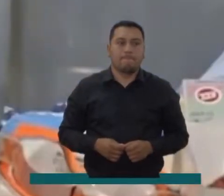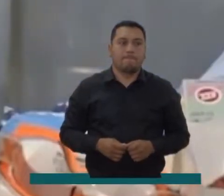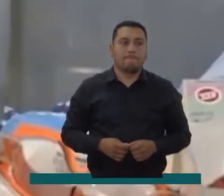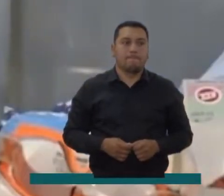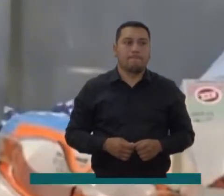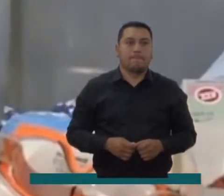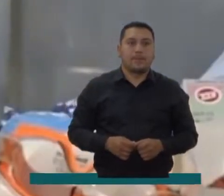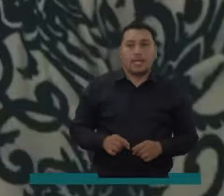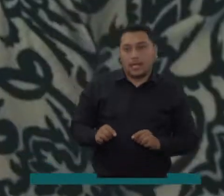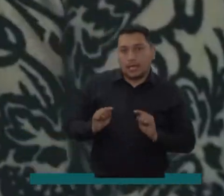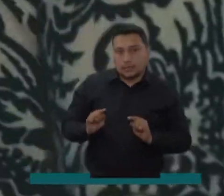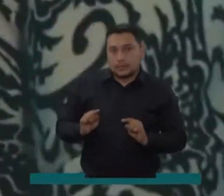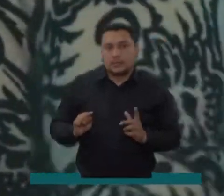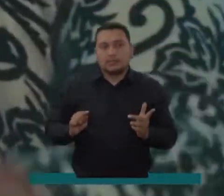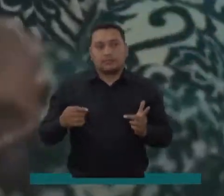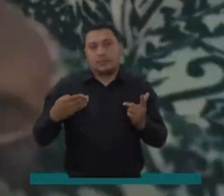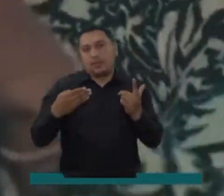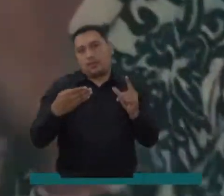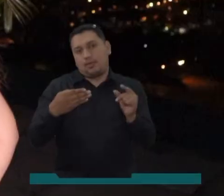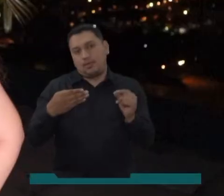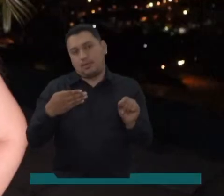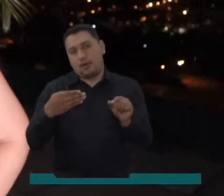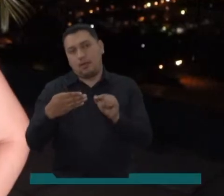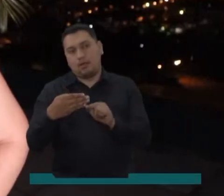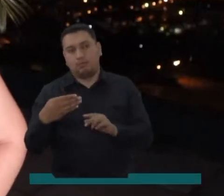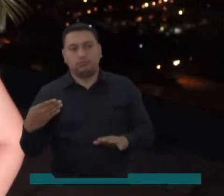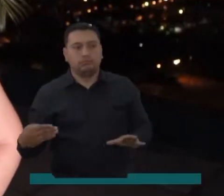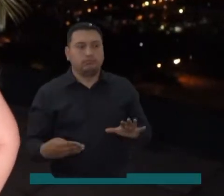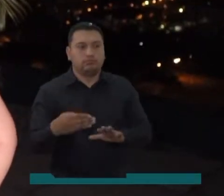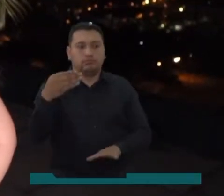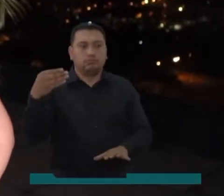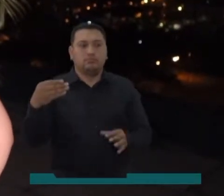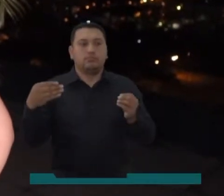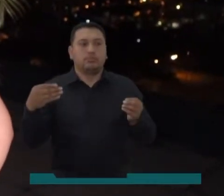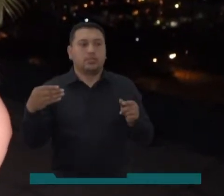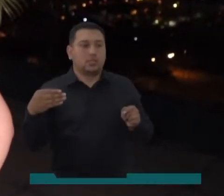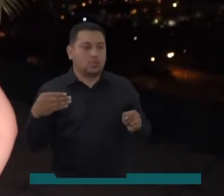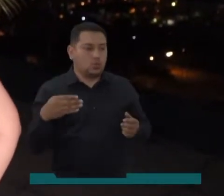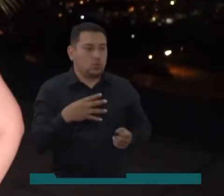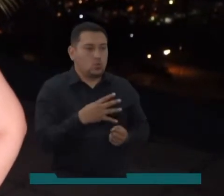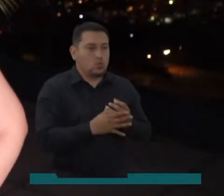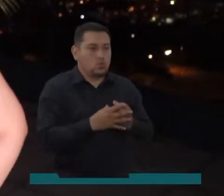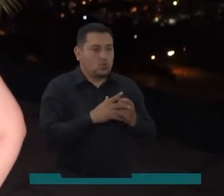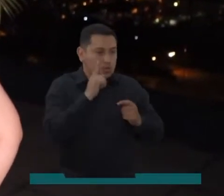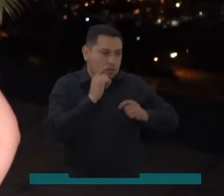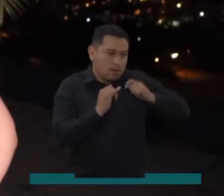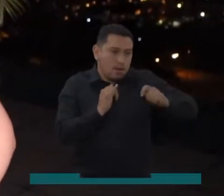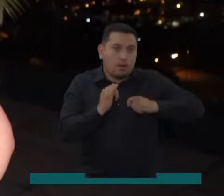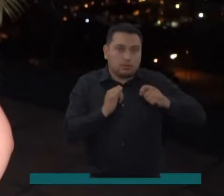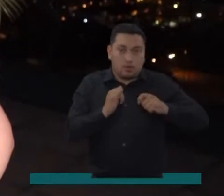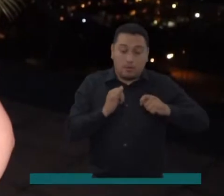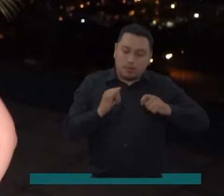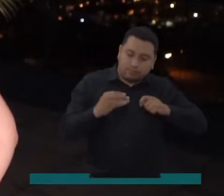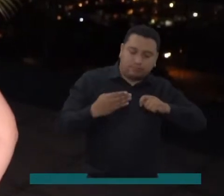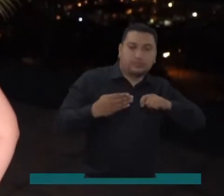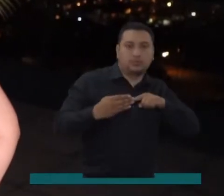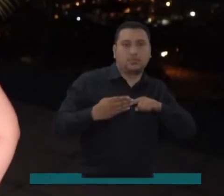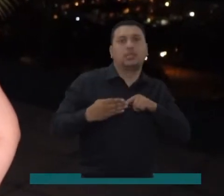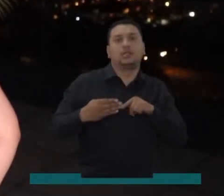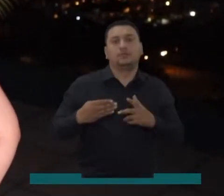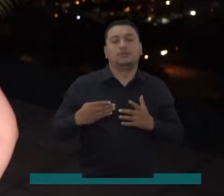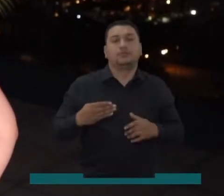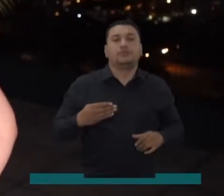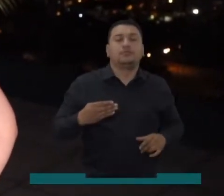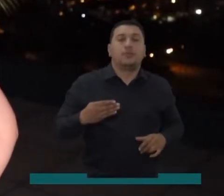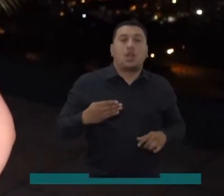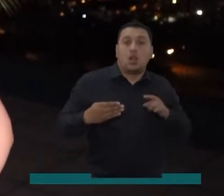Es un evento creado en formato digital para realizadores de contenido móvil. Su objetivo es